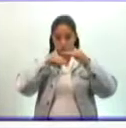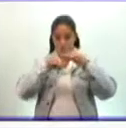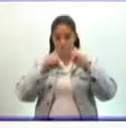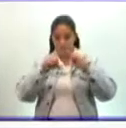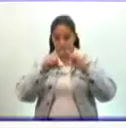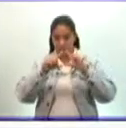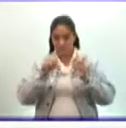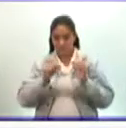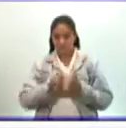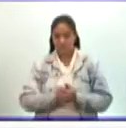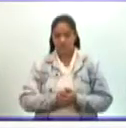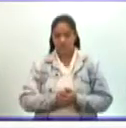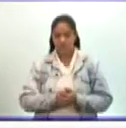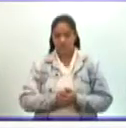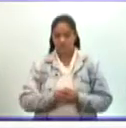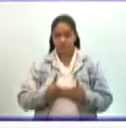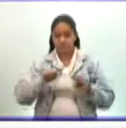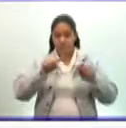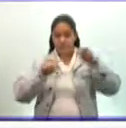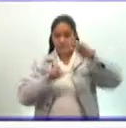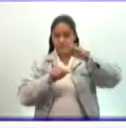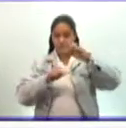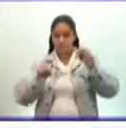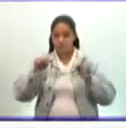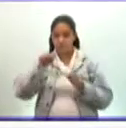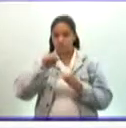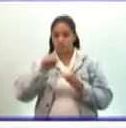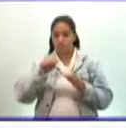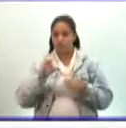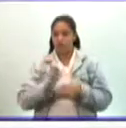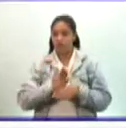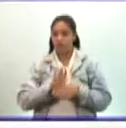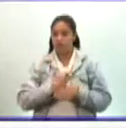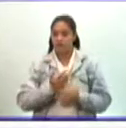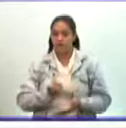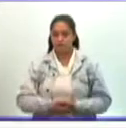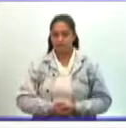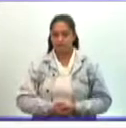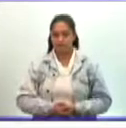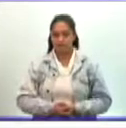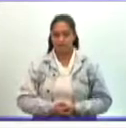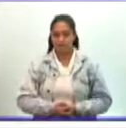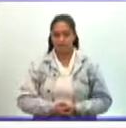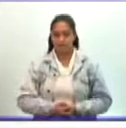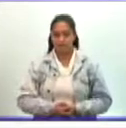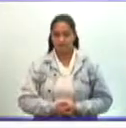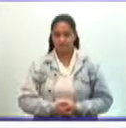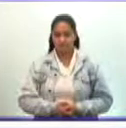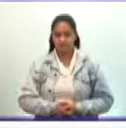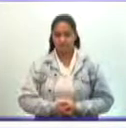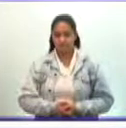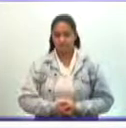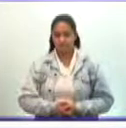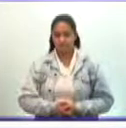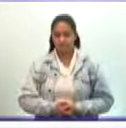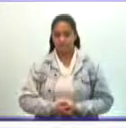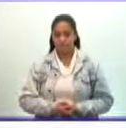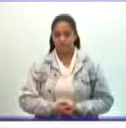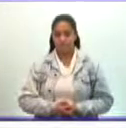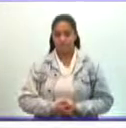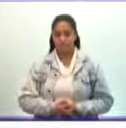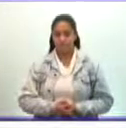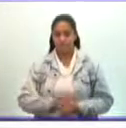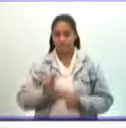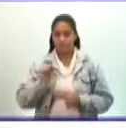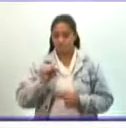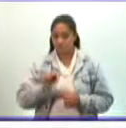tiene en posición los segmentos que están determinados por estos triángulos. En este